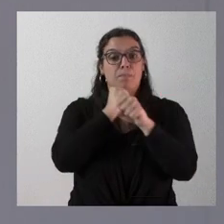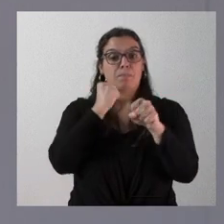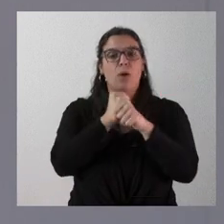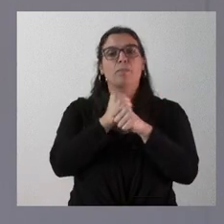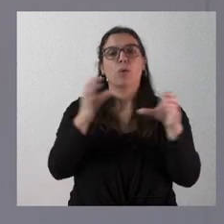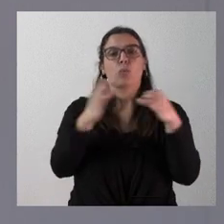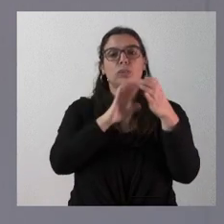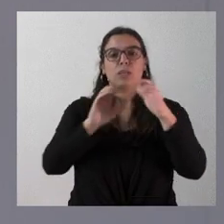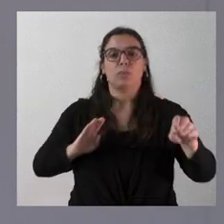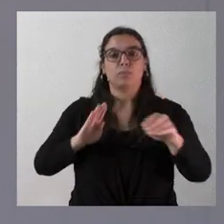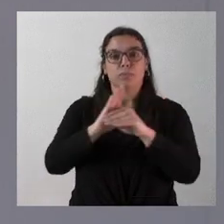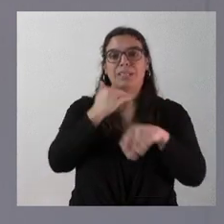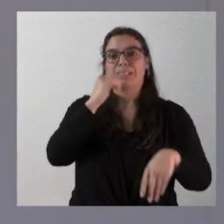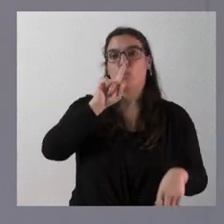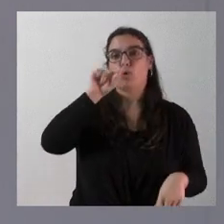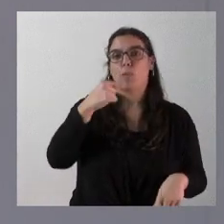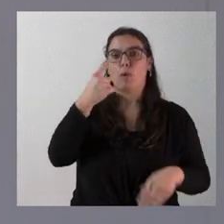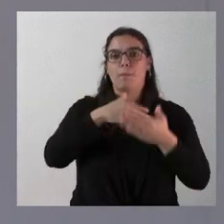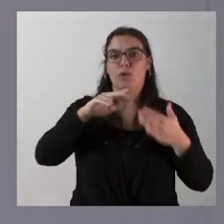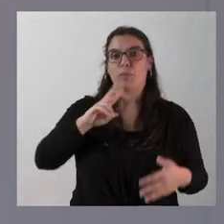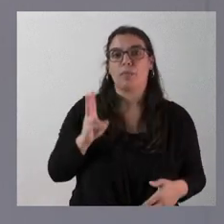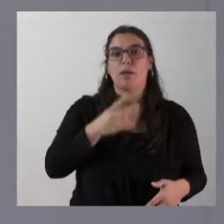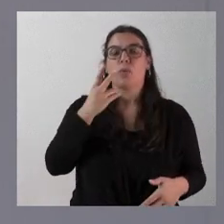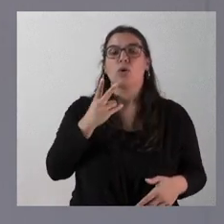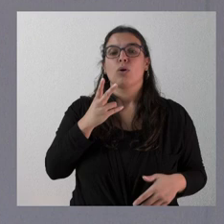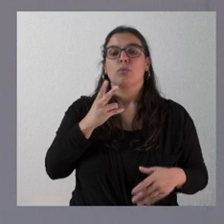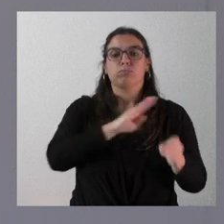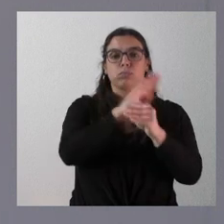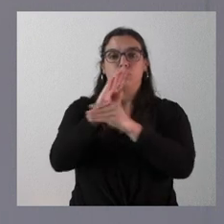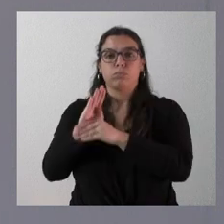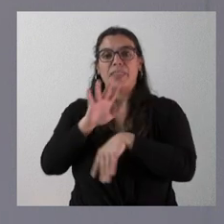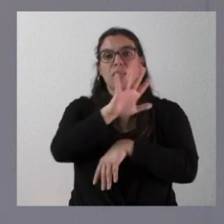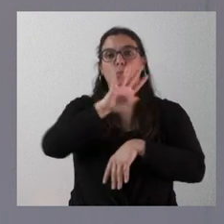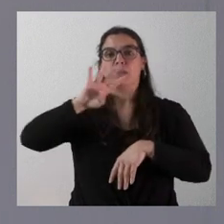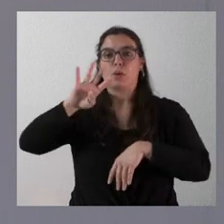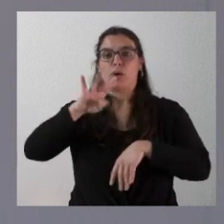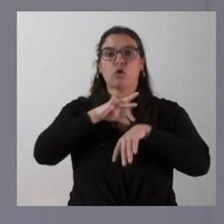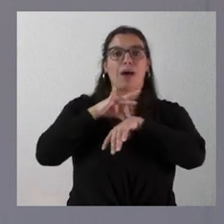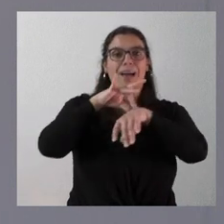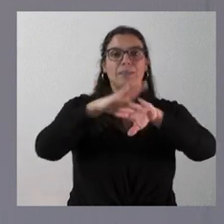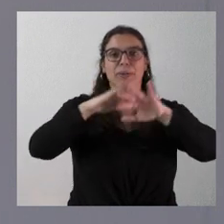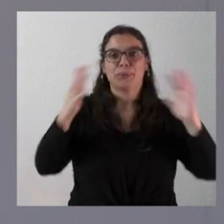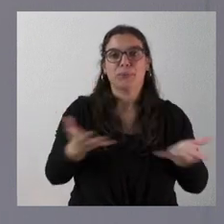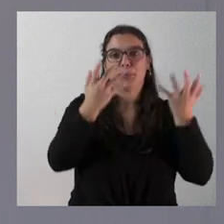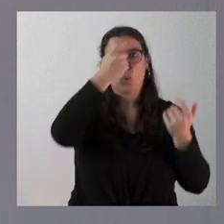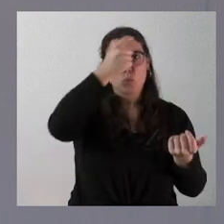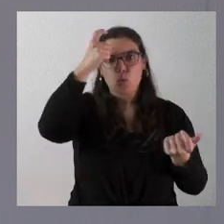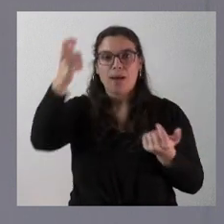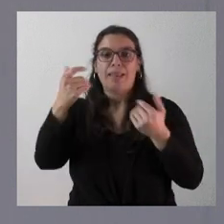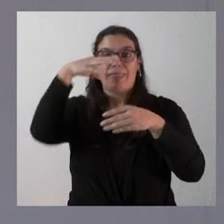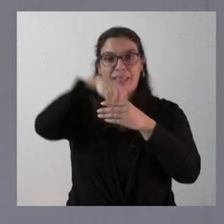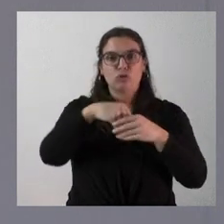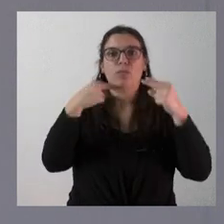junta va a financiar con casi 1,1 millones de euros a 54 agentes de impulso rural a través de las diputaciones